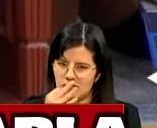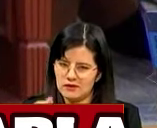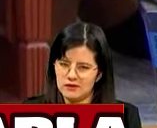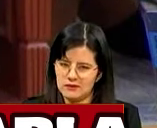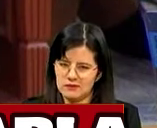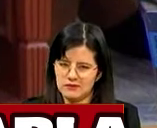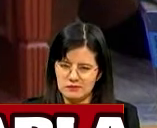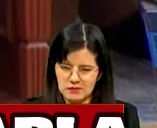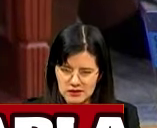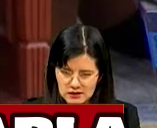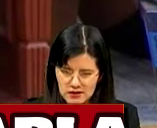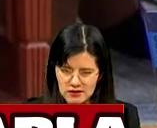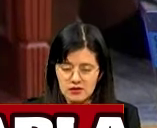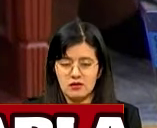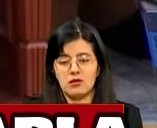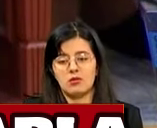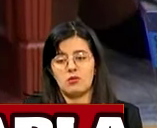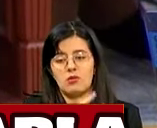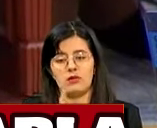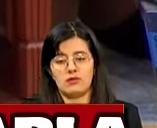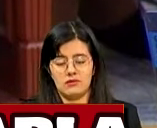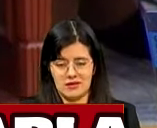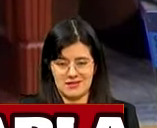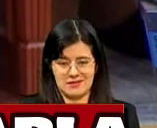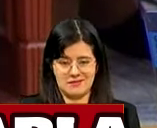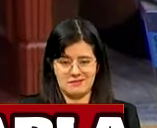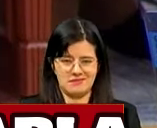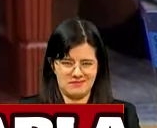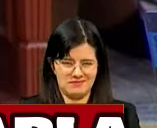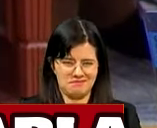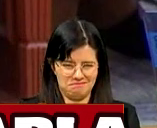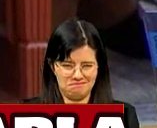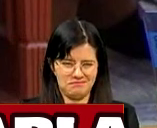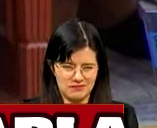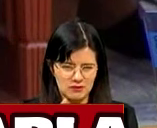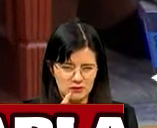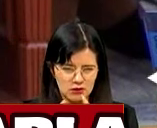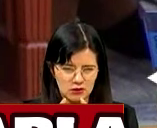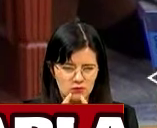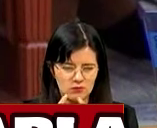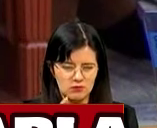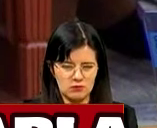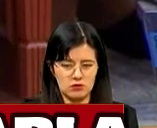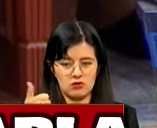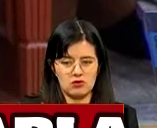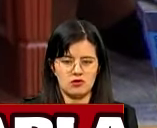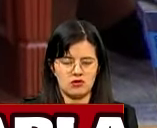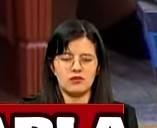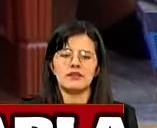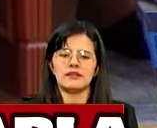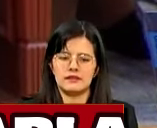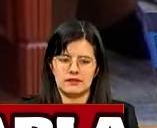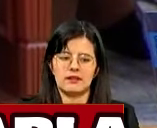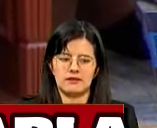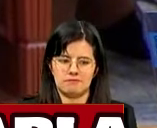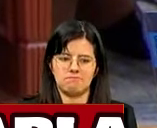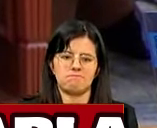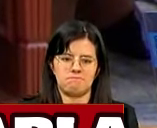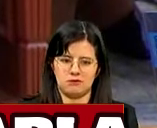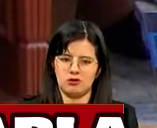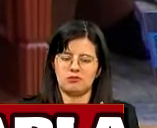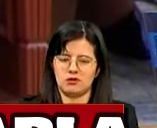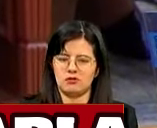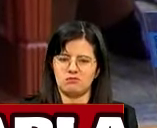tanto, cuando llegamos aquí a conocer los dictámenes y el dictamen consolidado de los proyectos de resolución, ya estaban iniciados esos